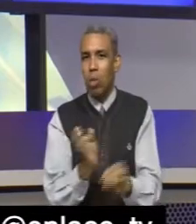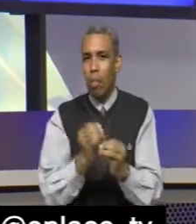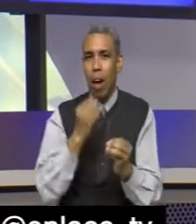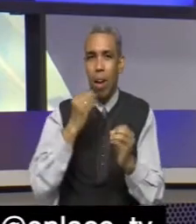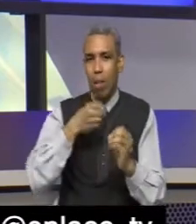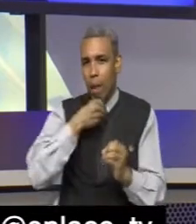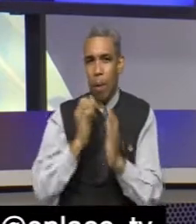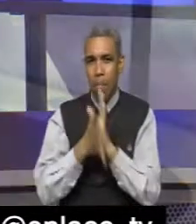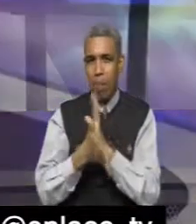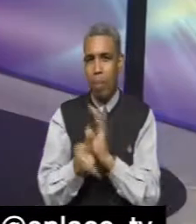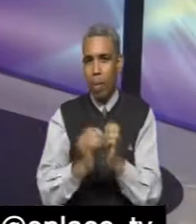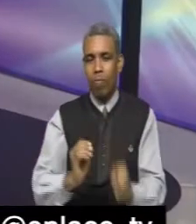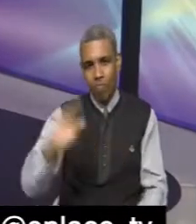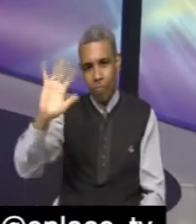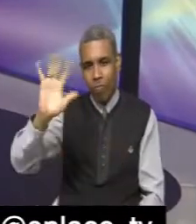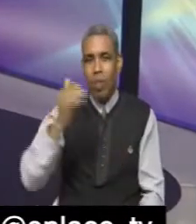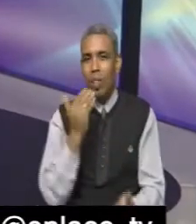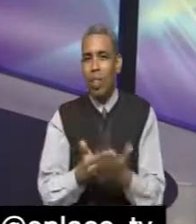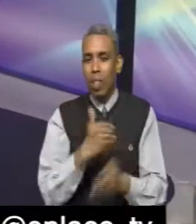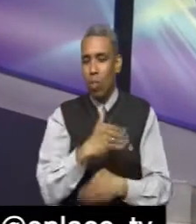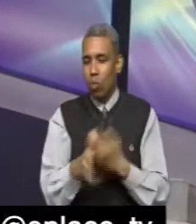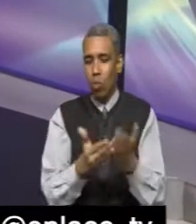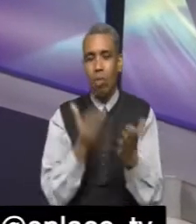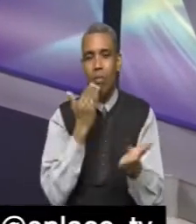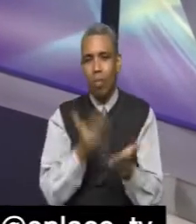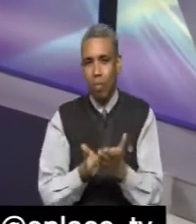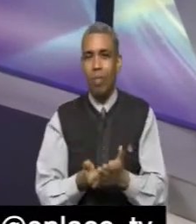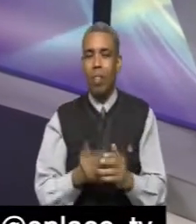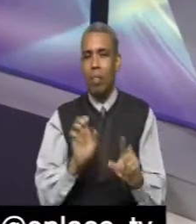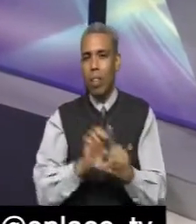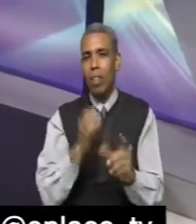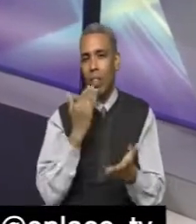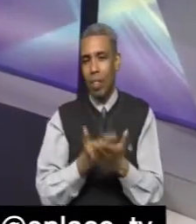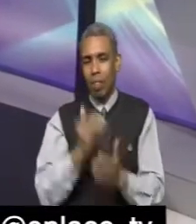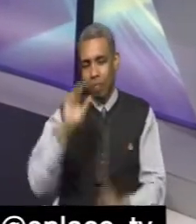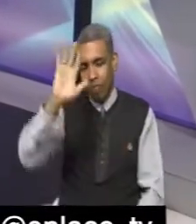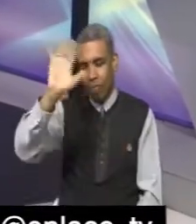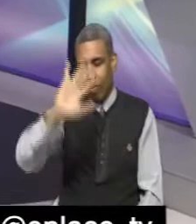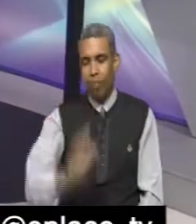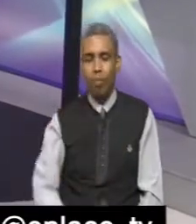Noticias. A todos una feliz noche. Esto es Enlace Noticias, lo que usted quiere ver.